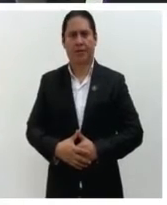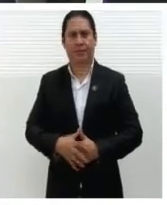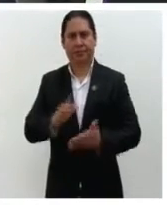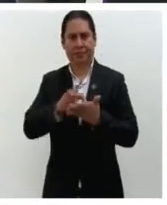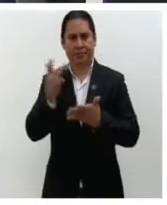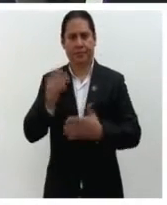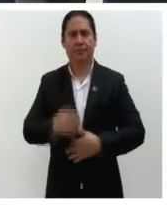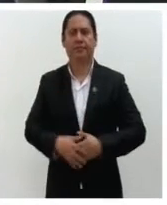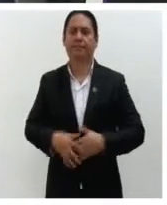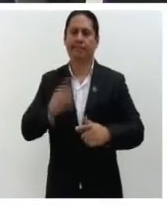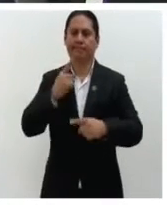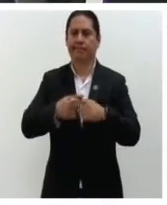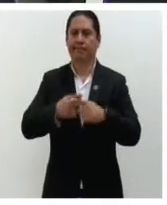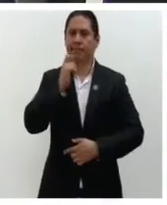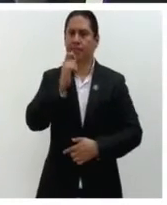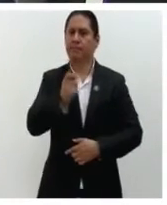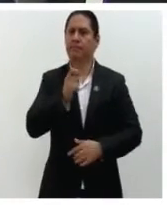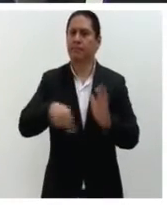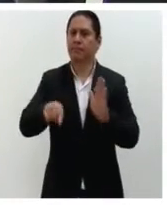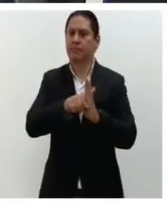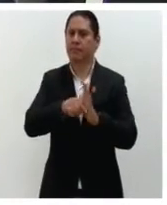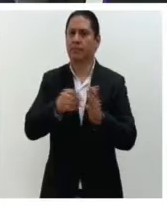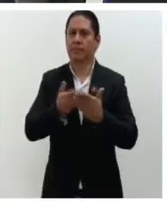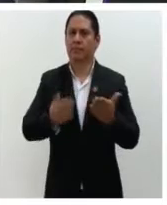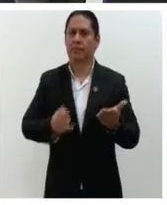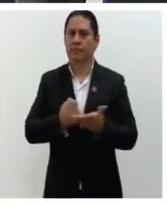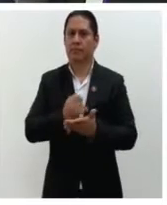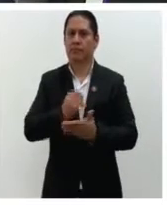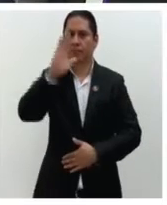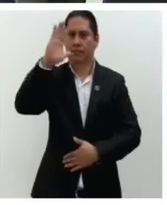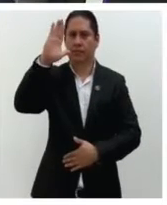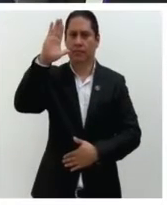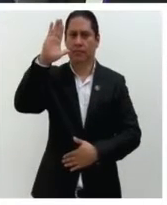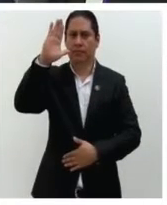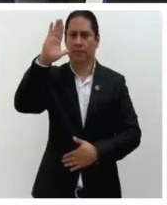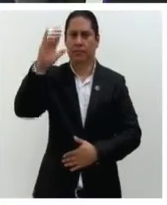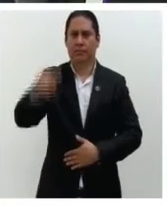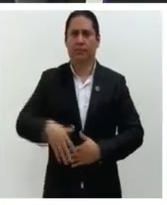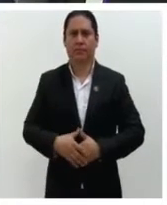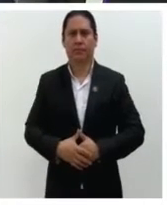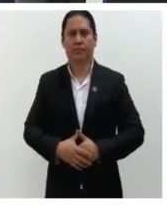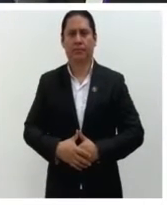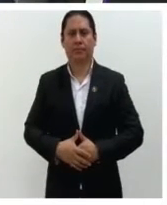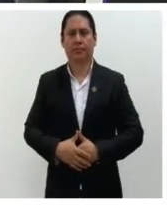Muchas gracias. Quienes estén por la negativa, manifiéstenlo levantando la mano.